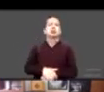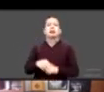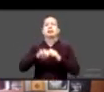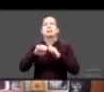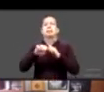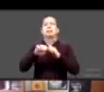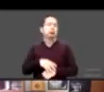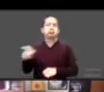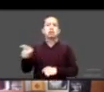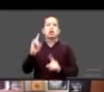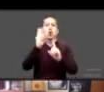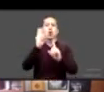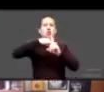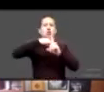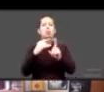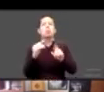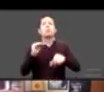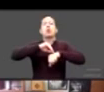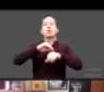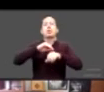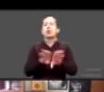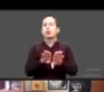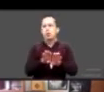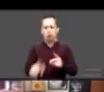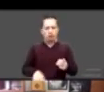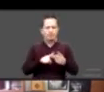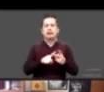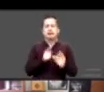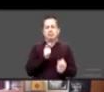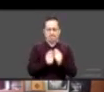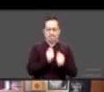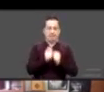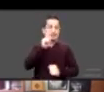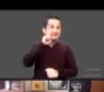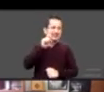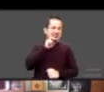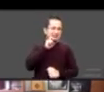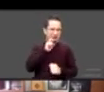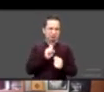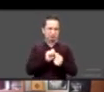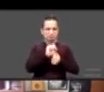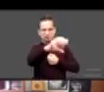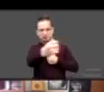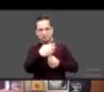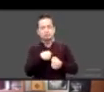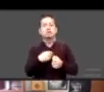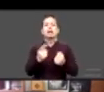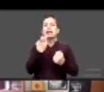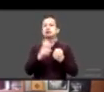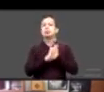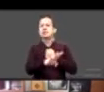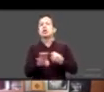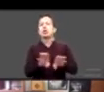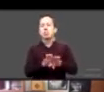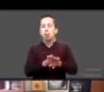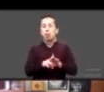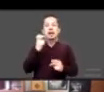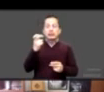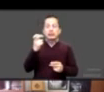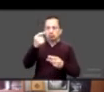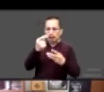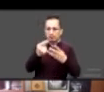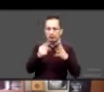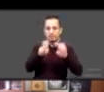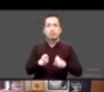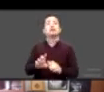cómo prevenir el sexting, etcétera, etcétera. Es decir, ellos tienen que tener información que pueden replicar por otros pares. Todos y todas en la